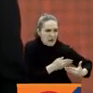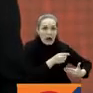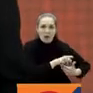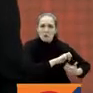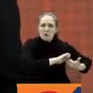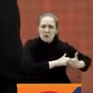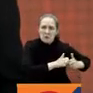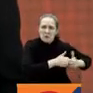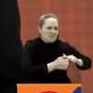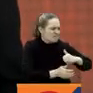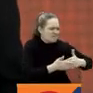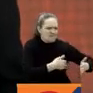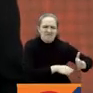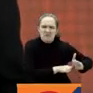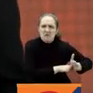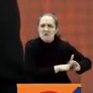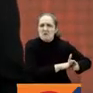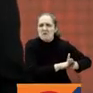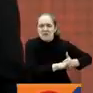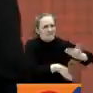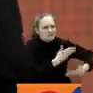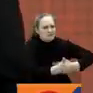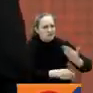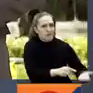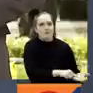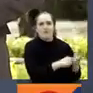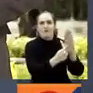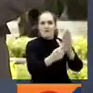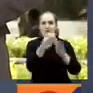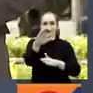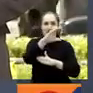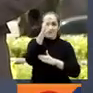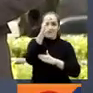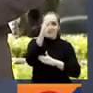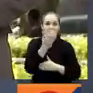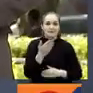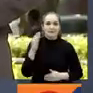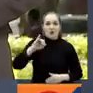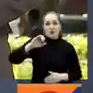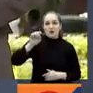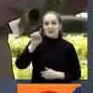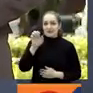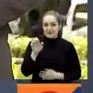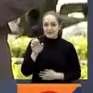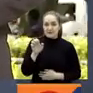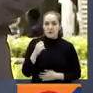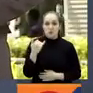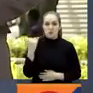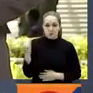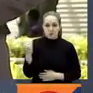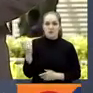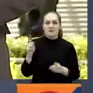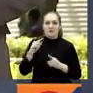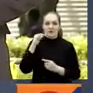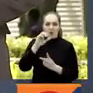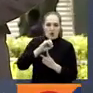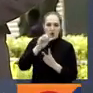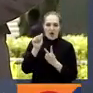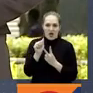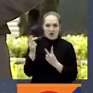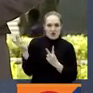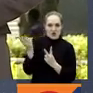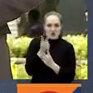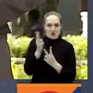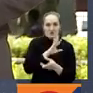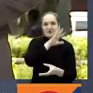dificultades y siga siendo protagonista en nuestro país. Vamos con José Fernando Patiño y Adriana Vivas. Ellos son enviados a especial